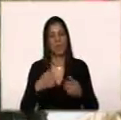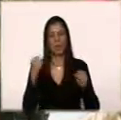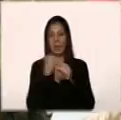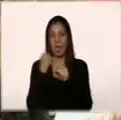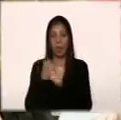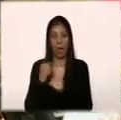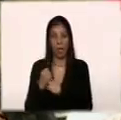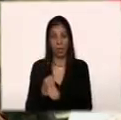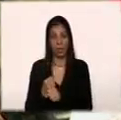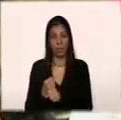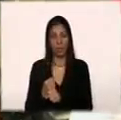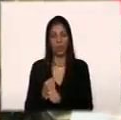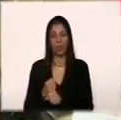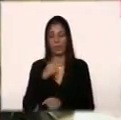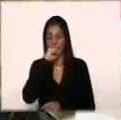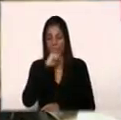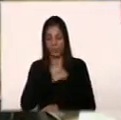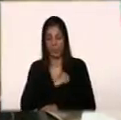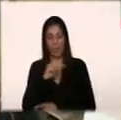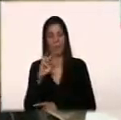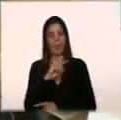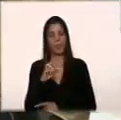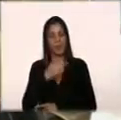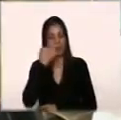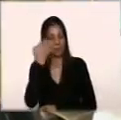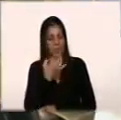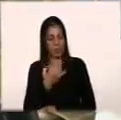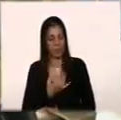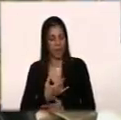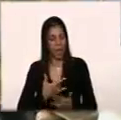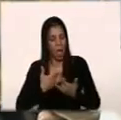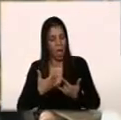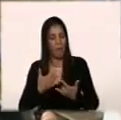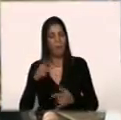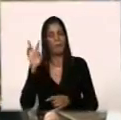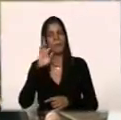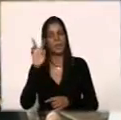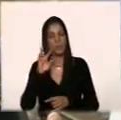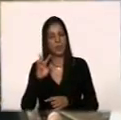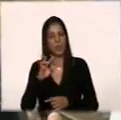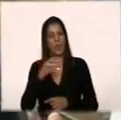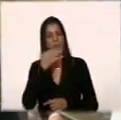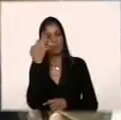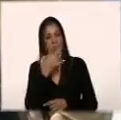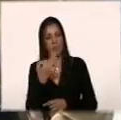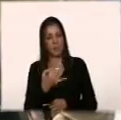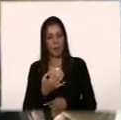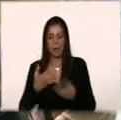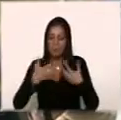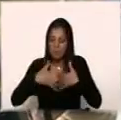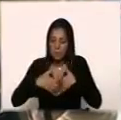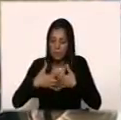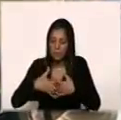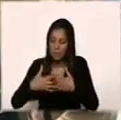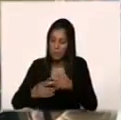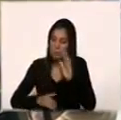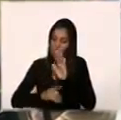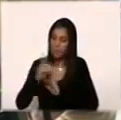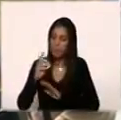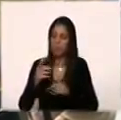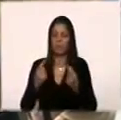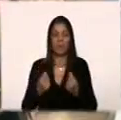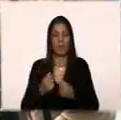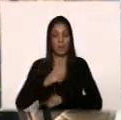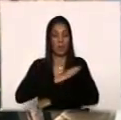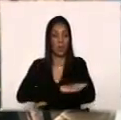productores nacionalistas que de verdad quieran producir en Venezuela, que de verdad quieran generar riqueza, pero